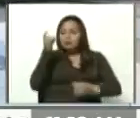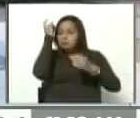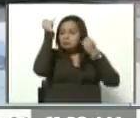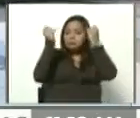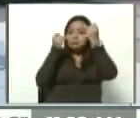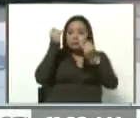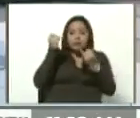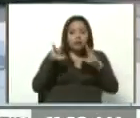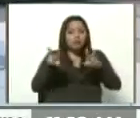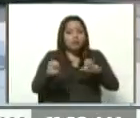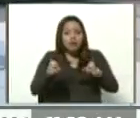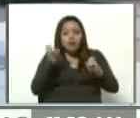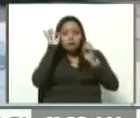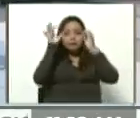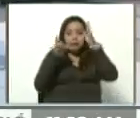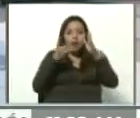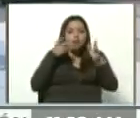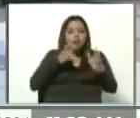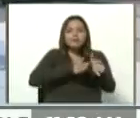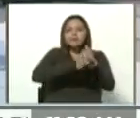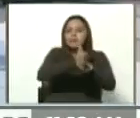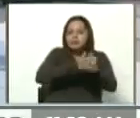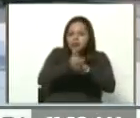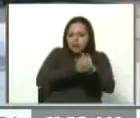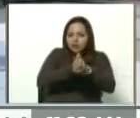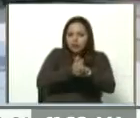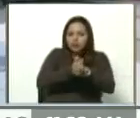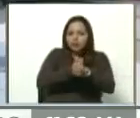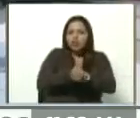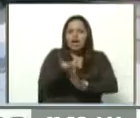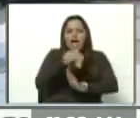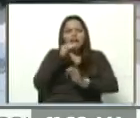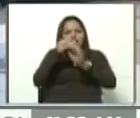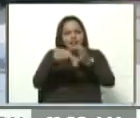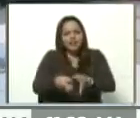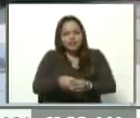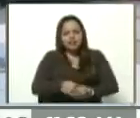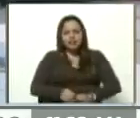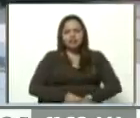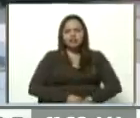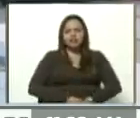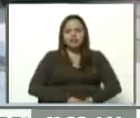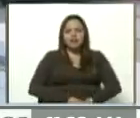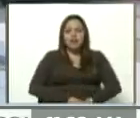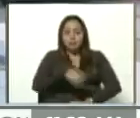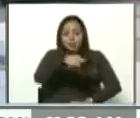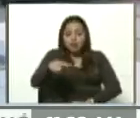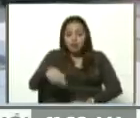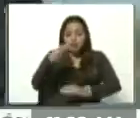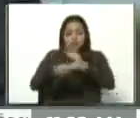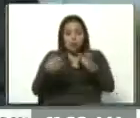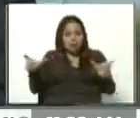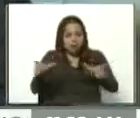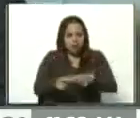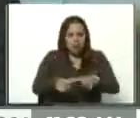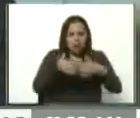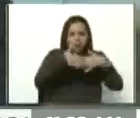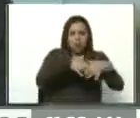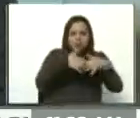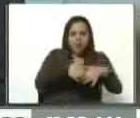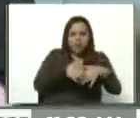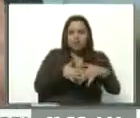visto que la movida del emprendimiento sin duda es una realidad, ¿no? Gente que montó su pequeño negocio, su